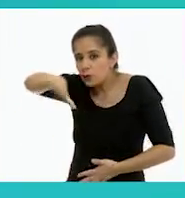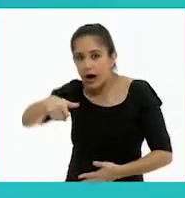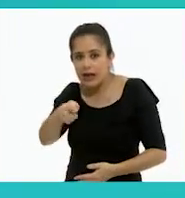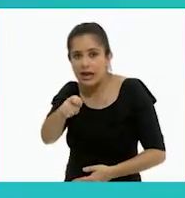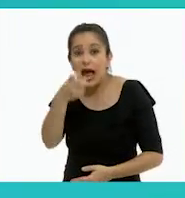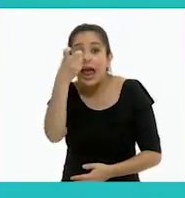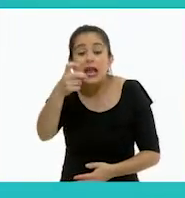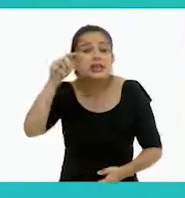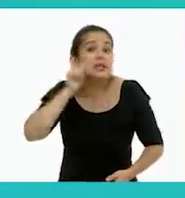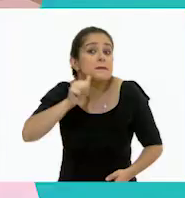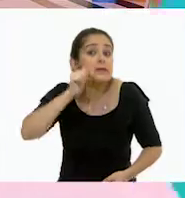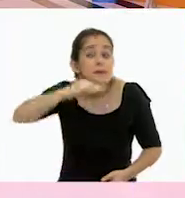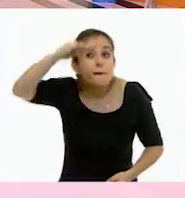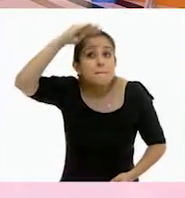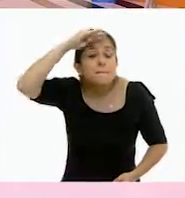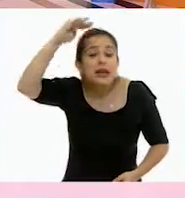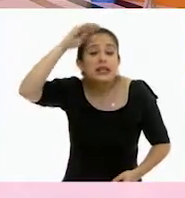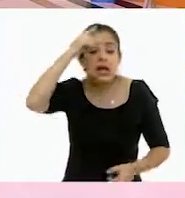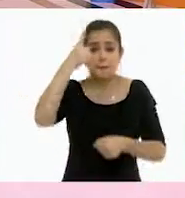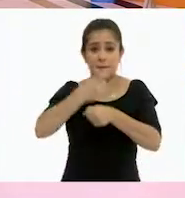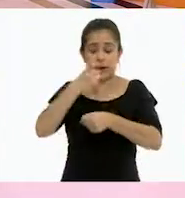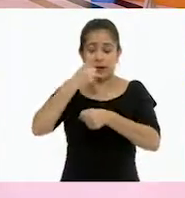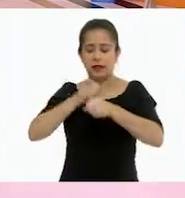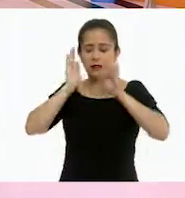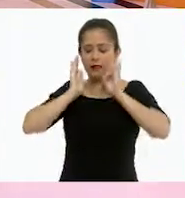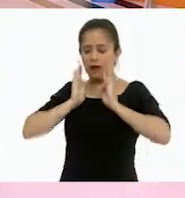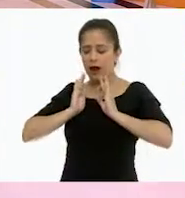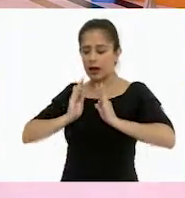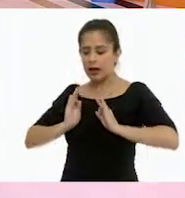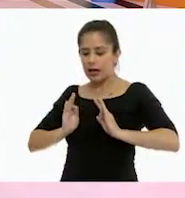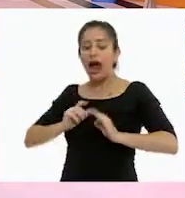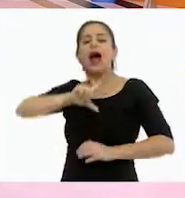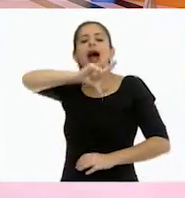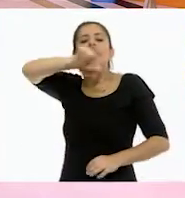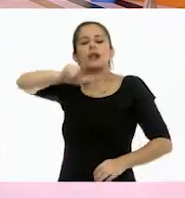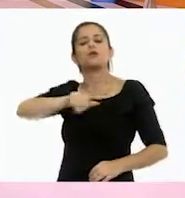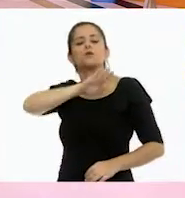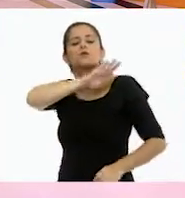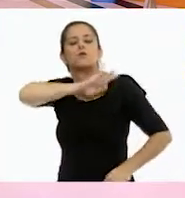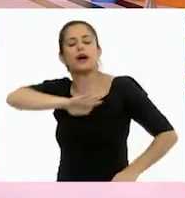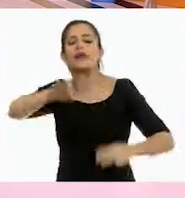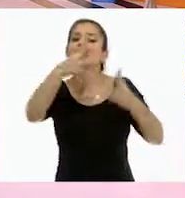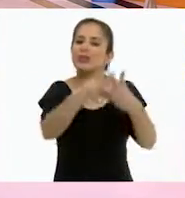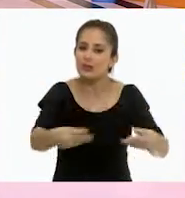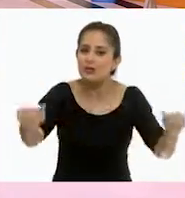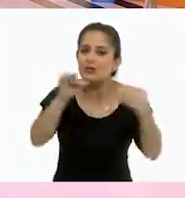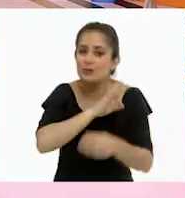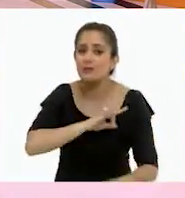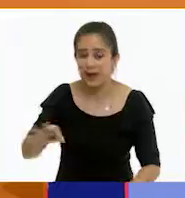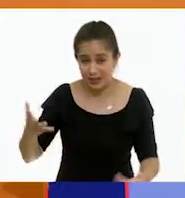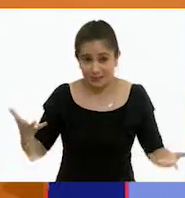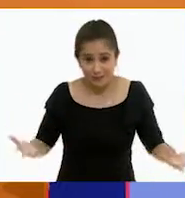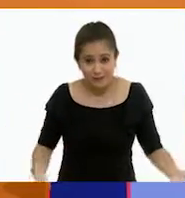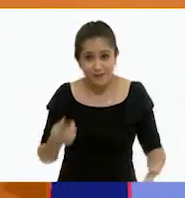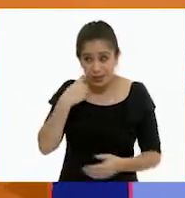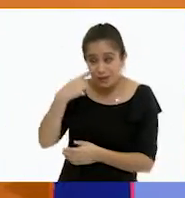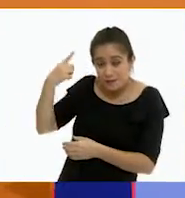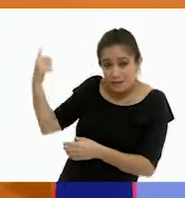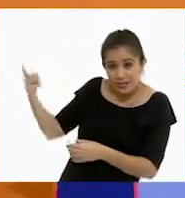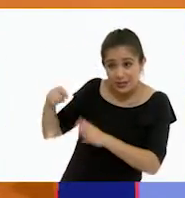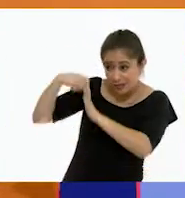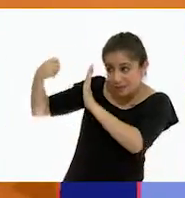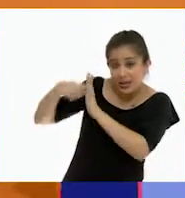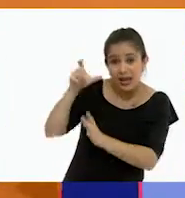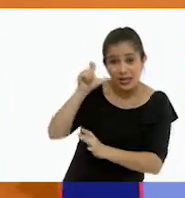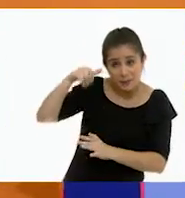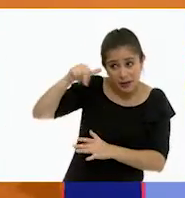claridad. Qué interesante lo que nos dijo Ximena, ¿no? Sí. Muy bien, encierra todo aquello que de lo que hemos estado hablando